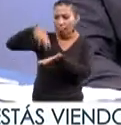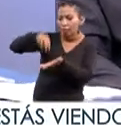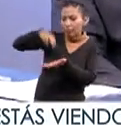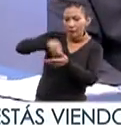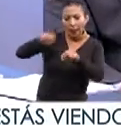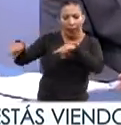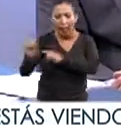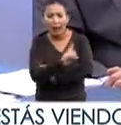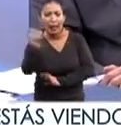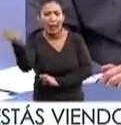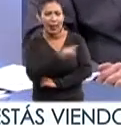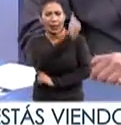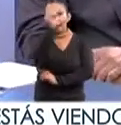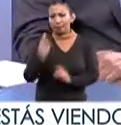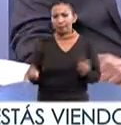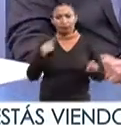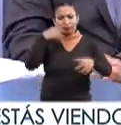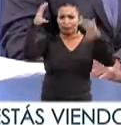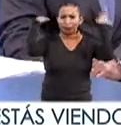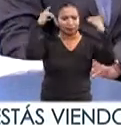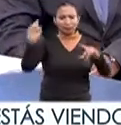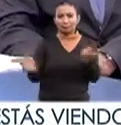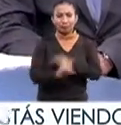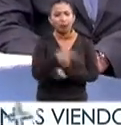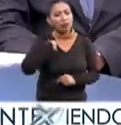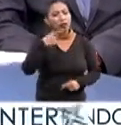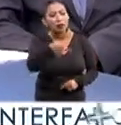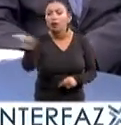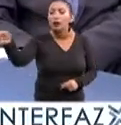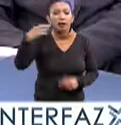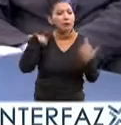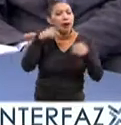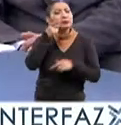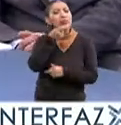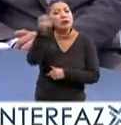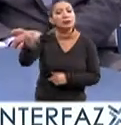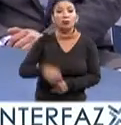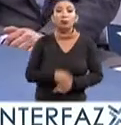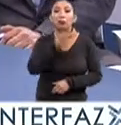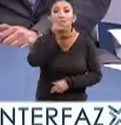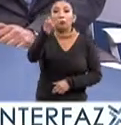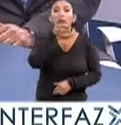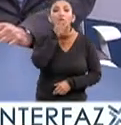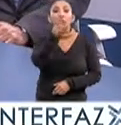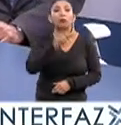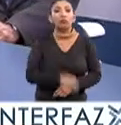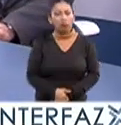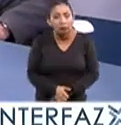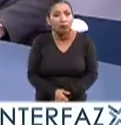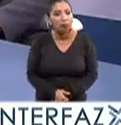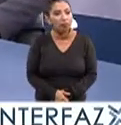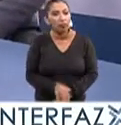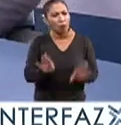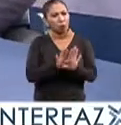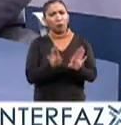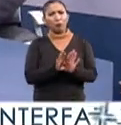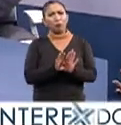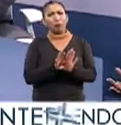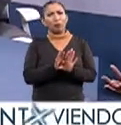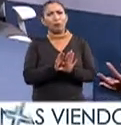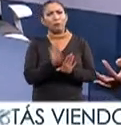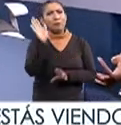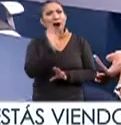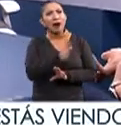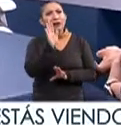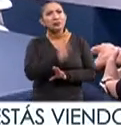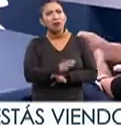brincando, moviéndose, etcétera, y le preguntas lo que dijo la maestra en ese momento y te contesta. Entonces, no